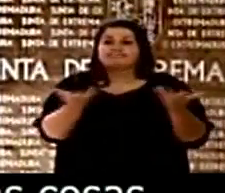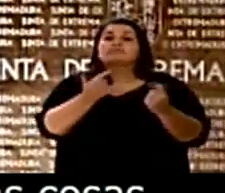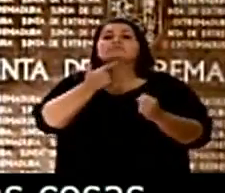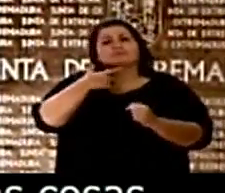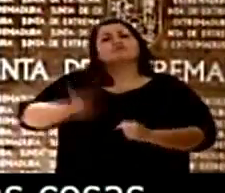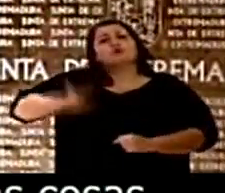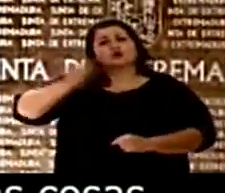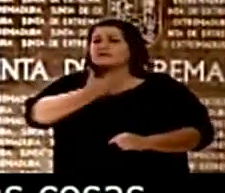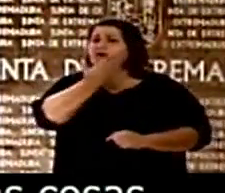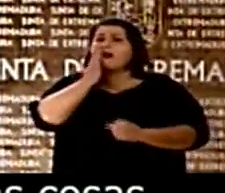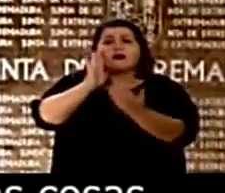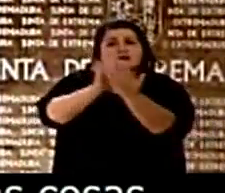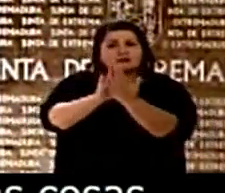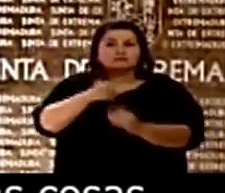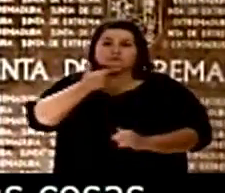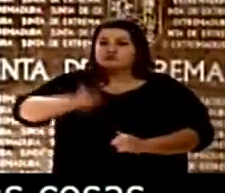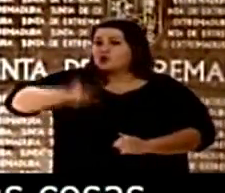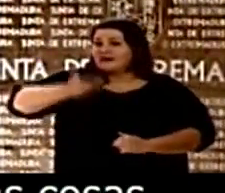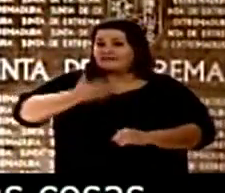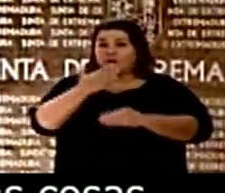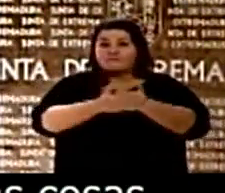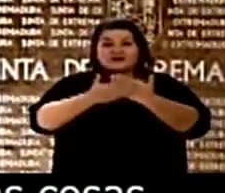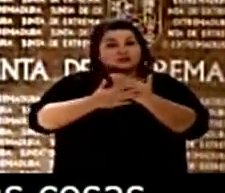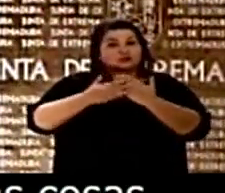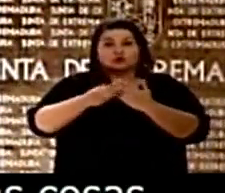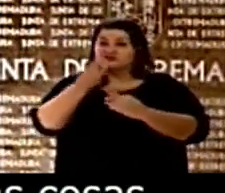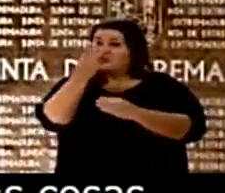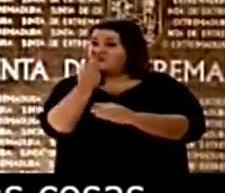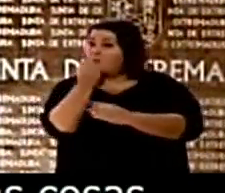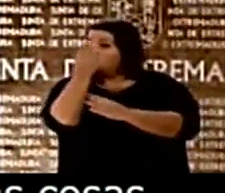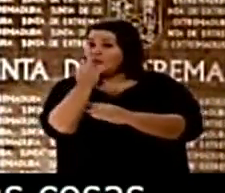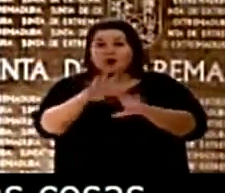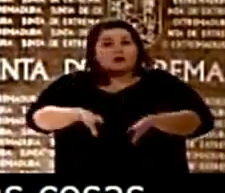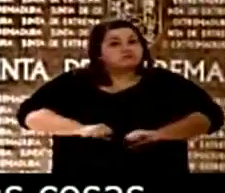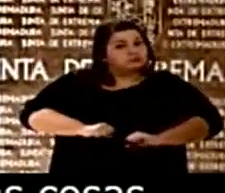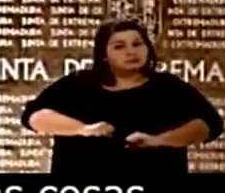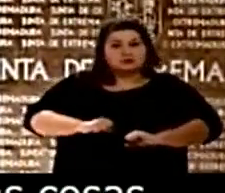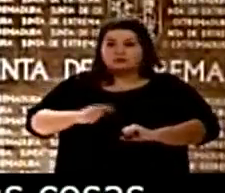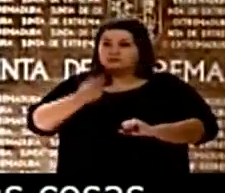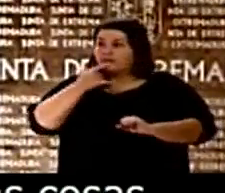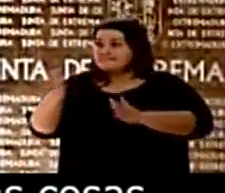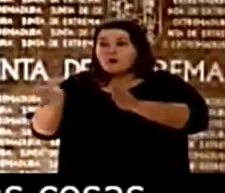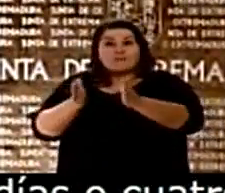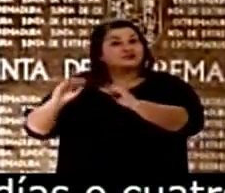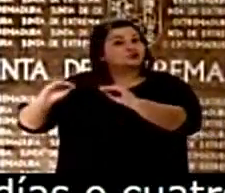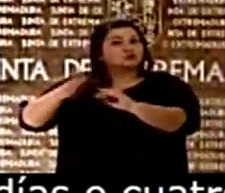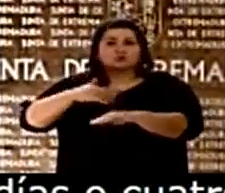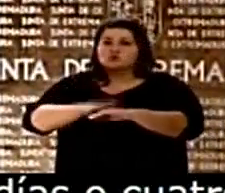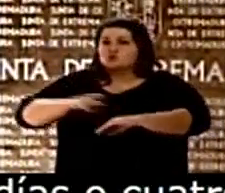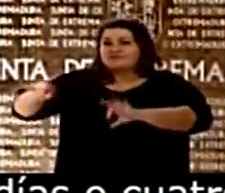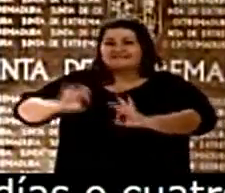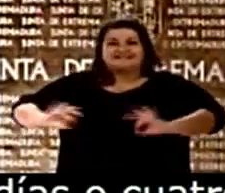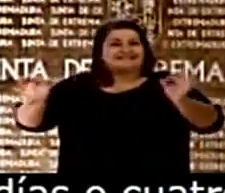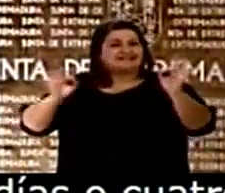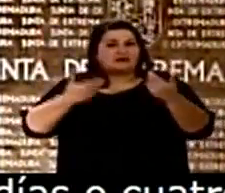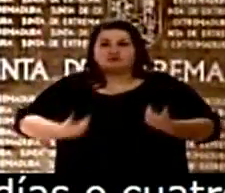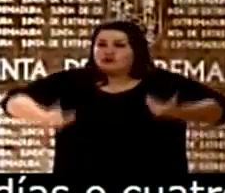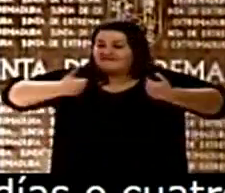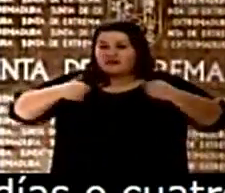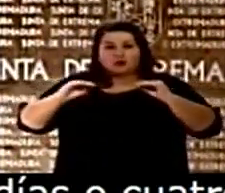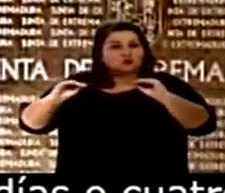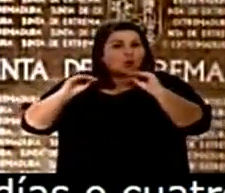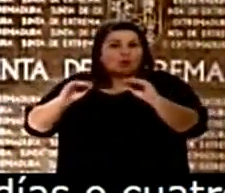y a los 3 días o los 4 días de ser ministro, sin que él, obviamente, en aquellos momentos tuviera absoluta culpabilidad ni responsabilidad en lo